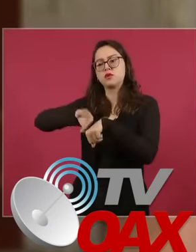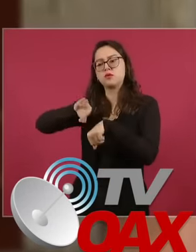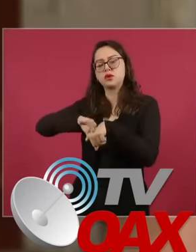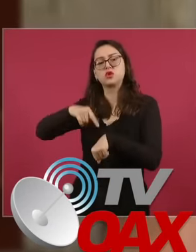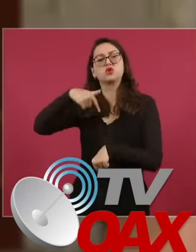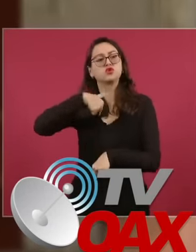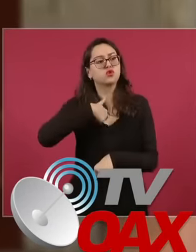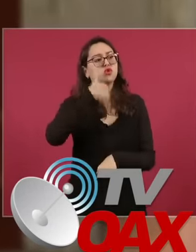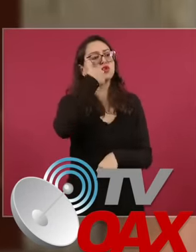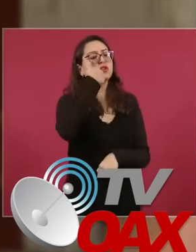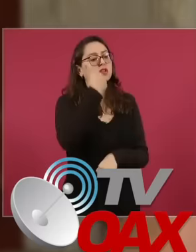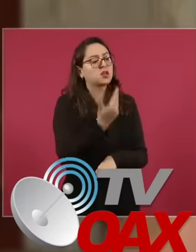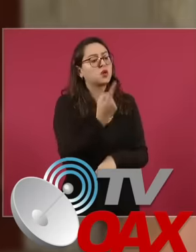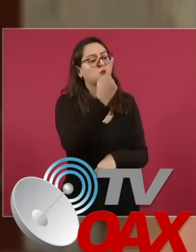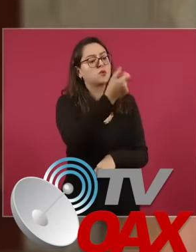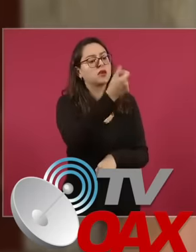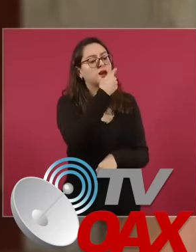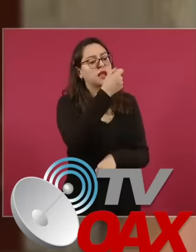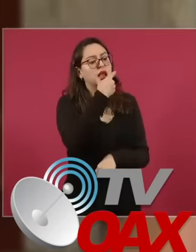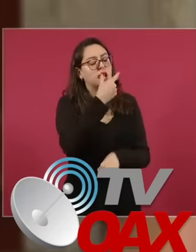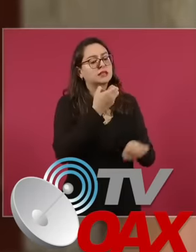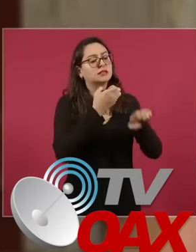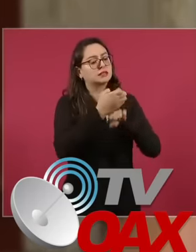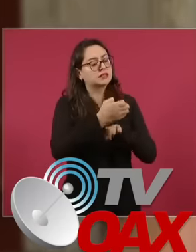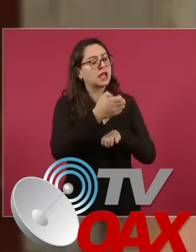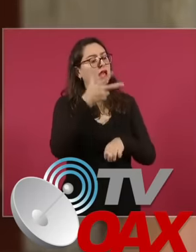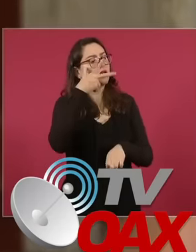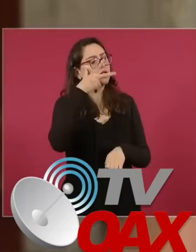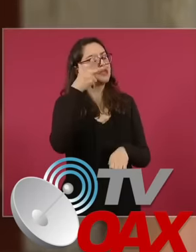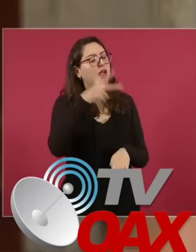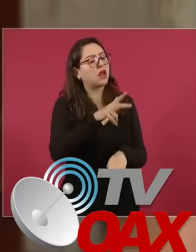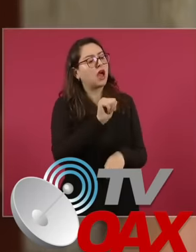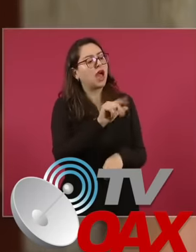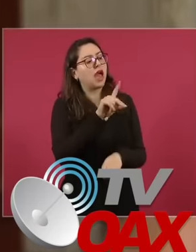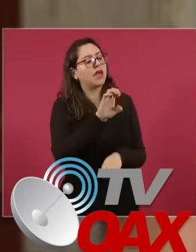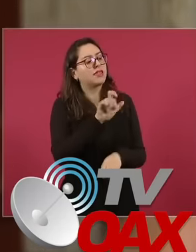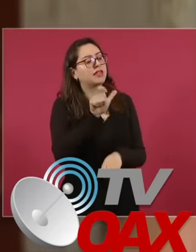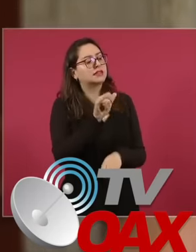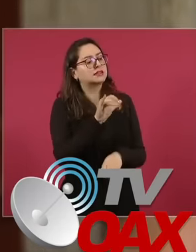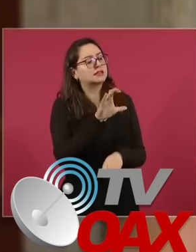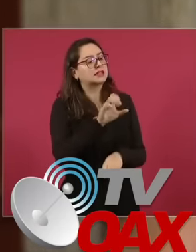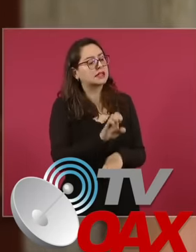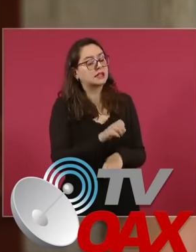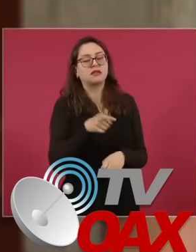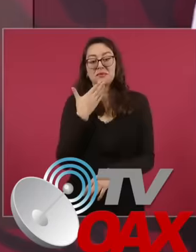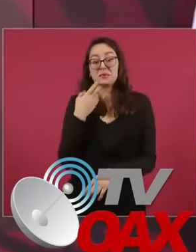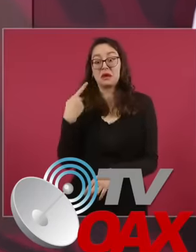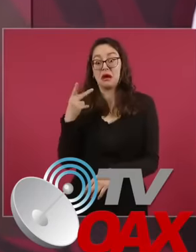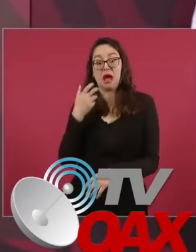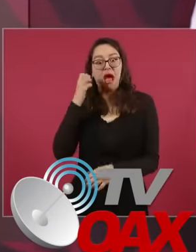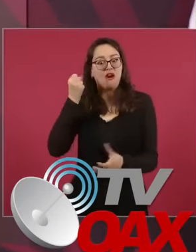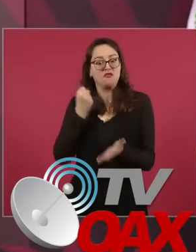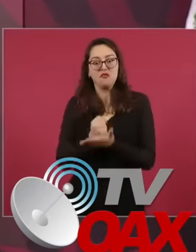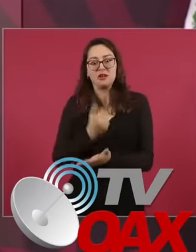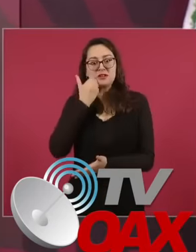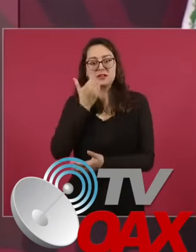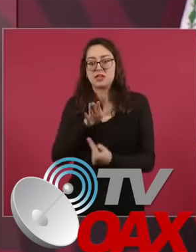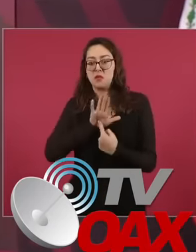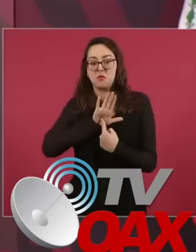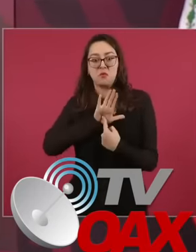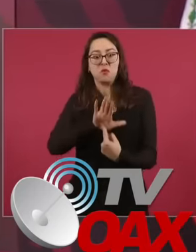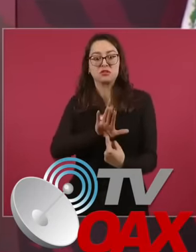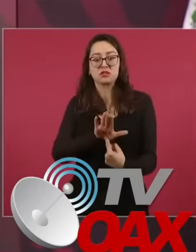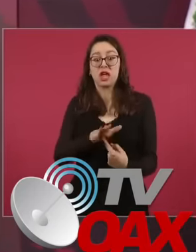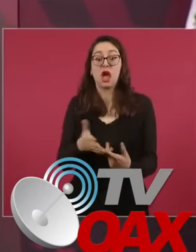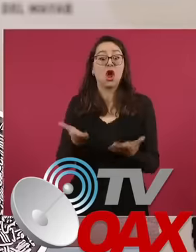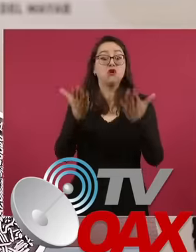han estado subordinado al gobierno en turno, siempre y cuando les dieran publicidad. Además insistió que